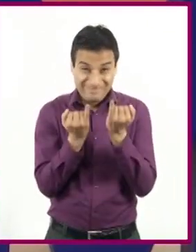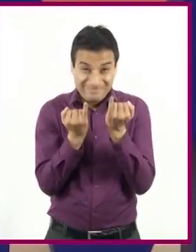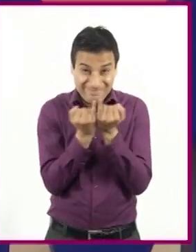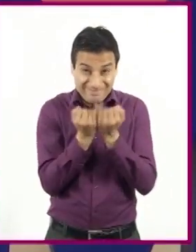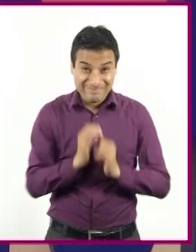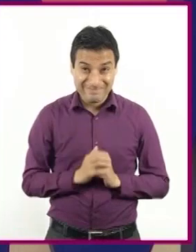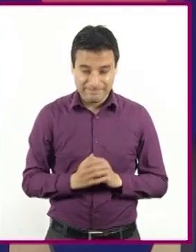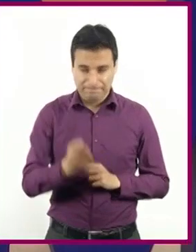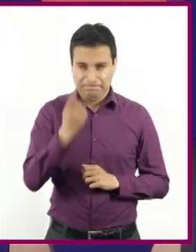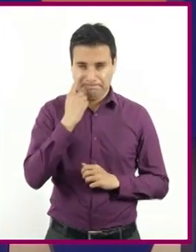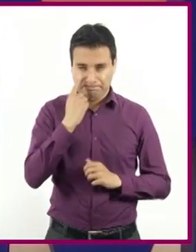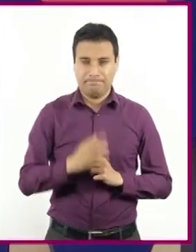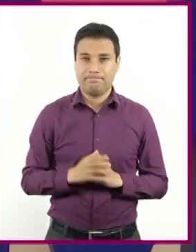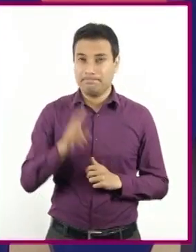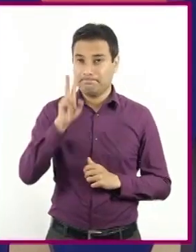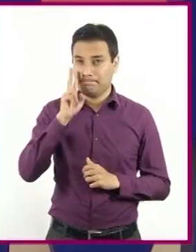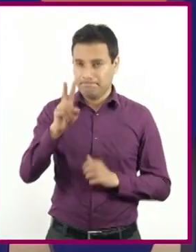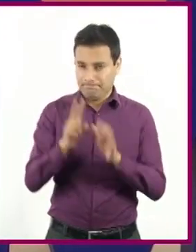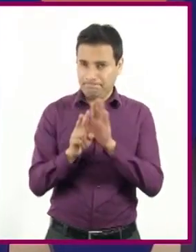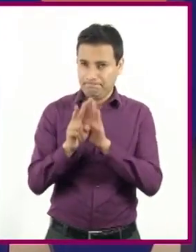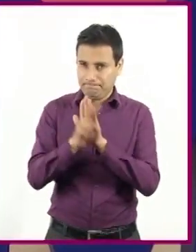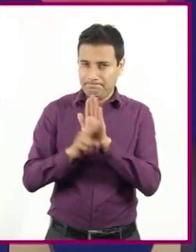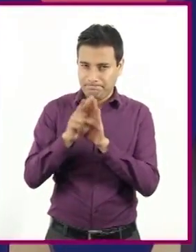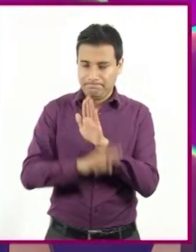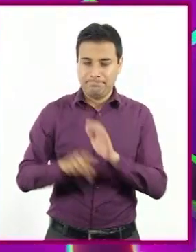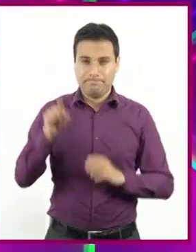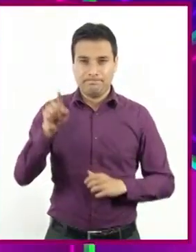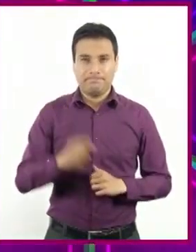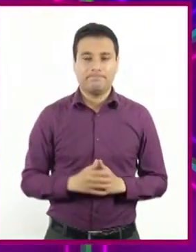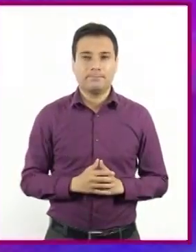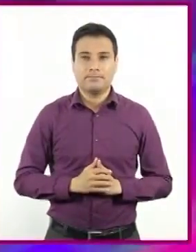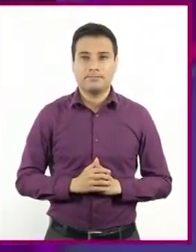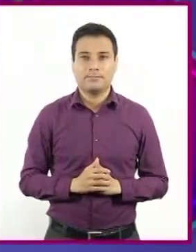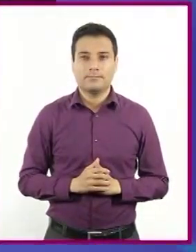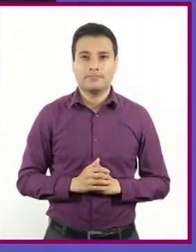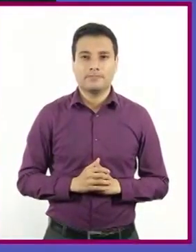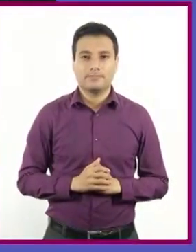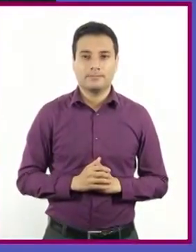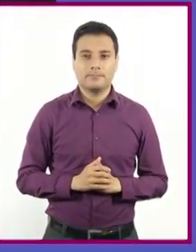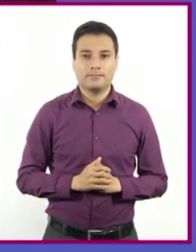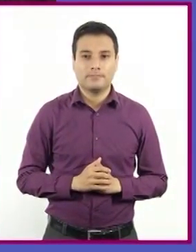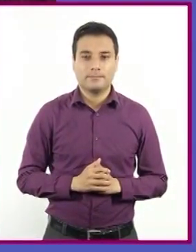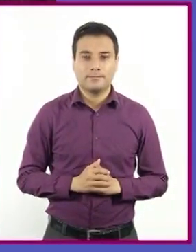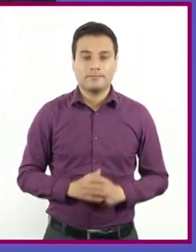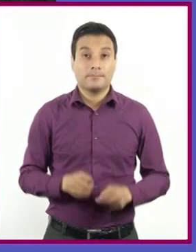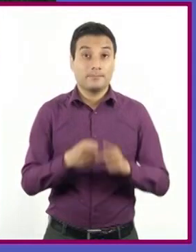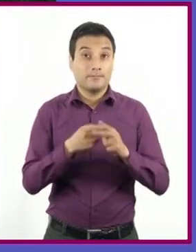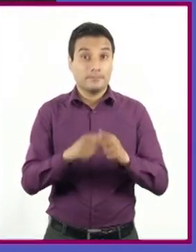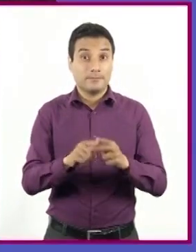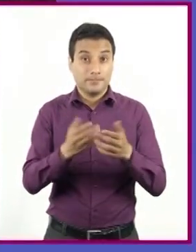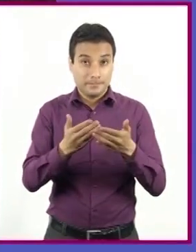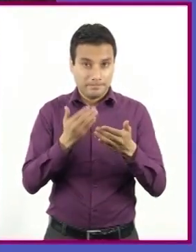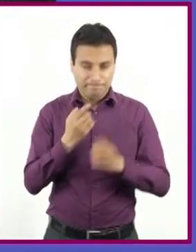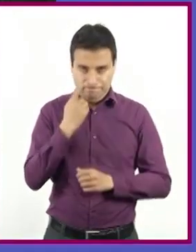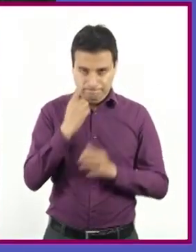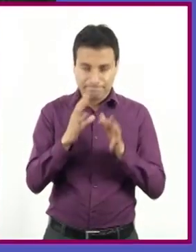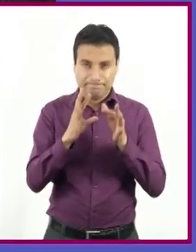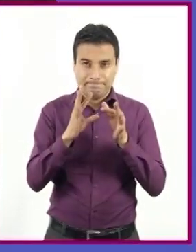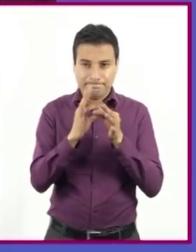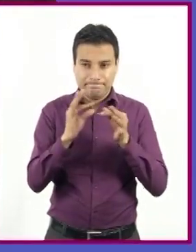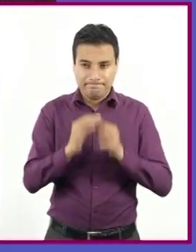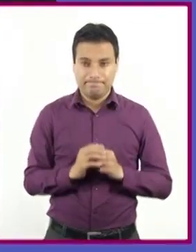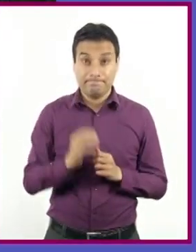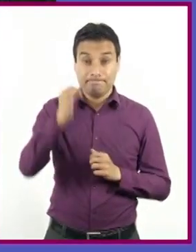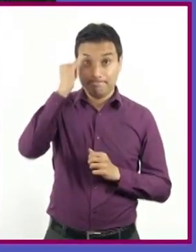duda, acompáñenme a ver el siguiente video. Antes de comenzar con la receta, es importante saber que las